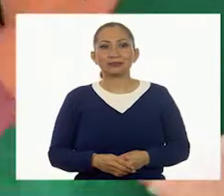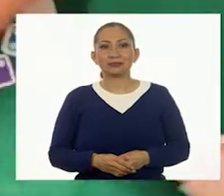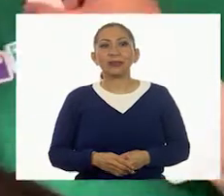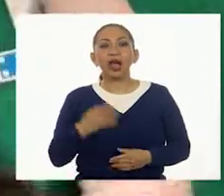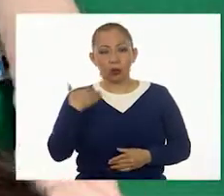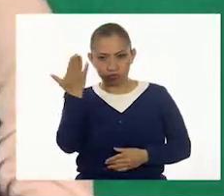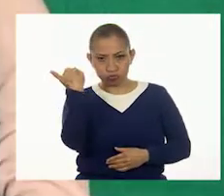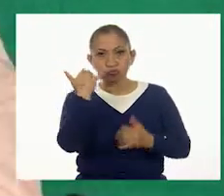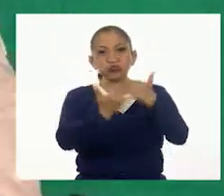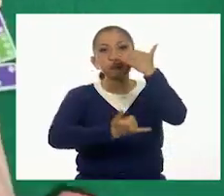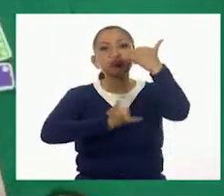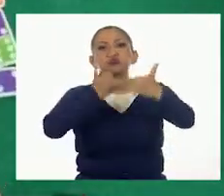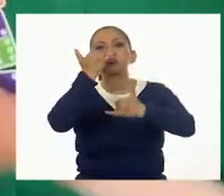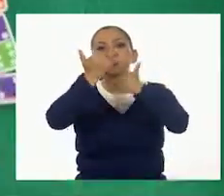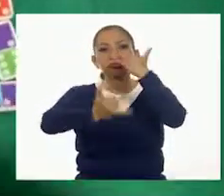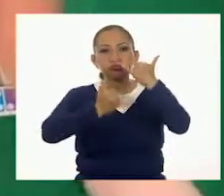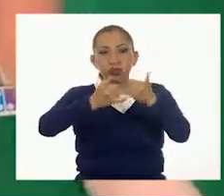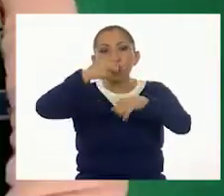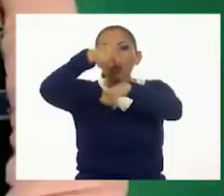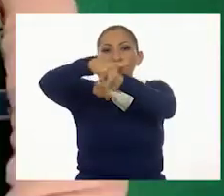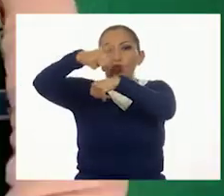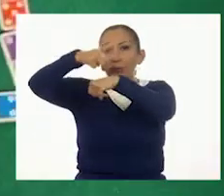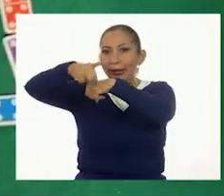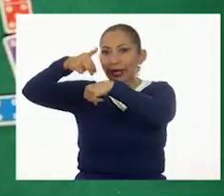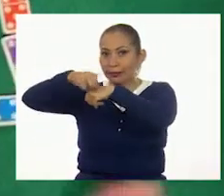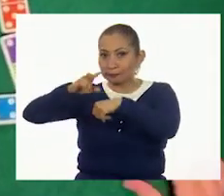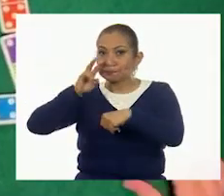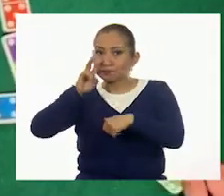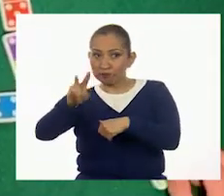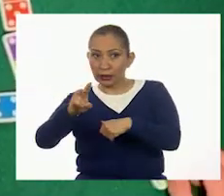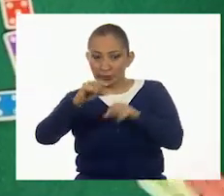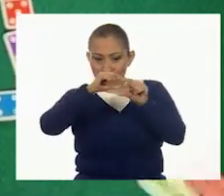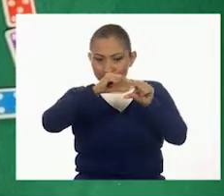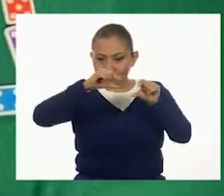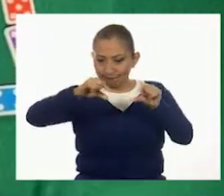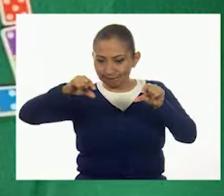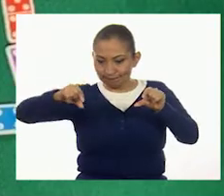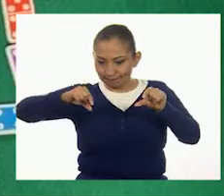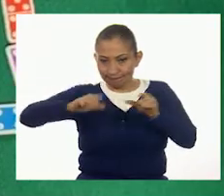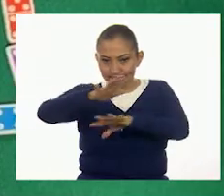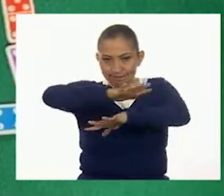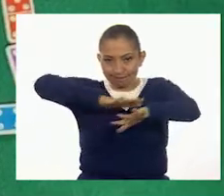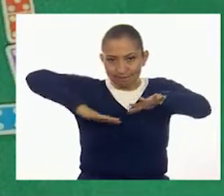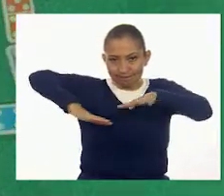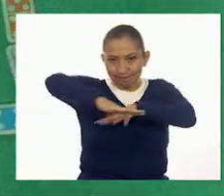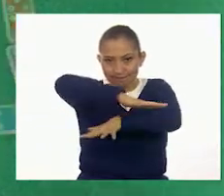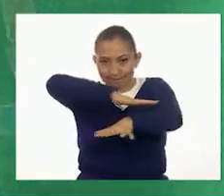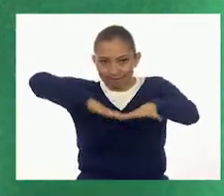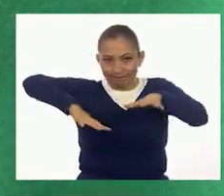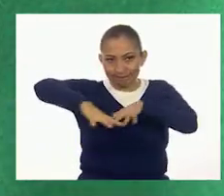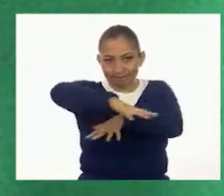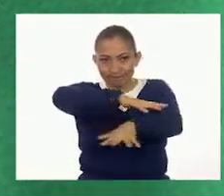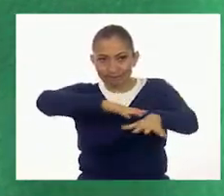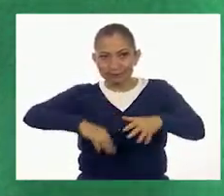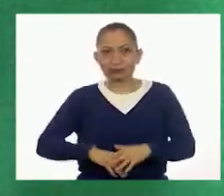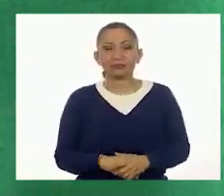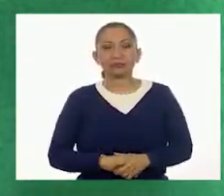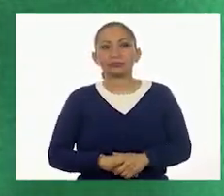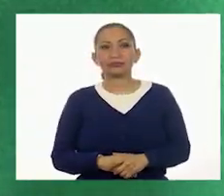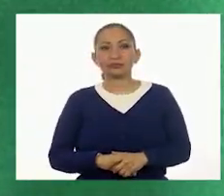Vamos a jugar con los números. Vamos a poner las fichas. Hay que revolverlas.